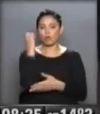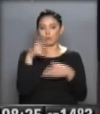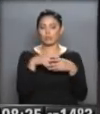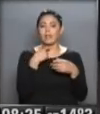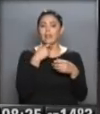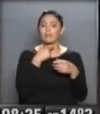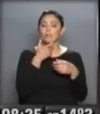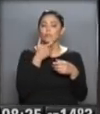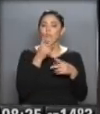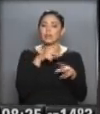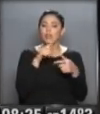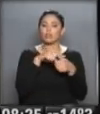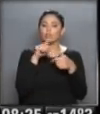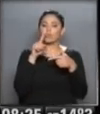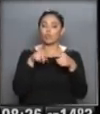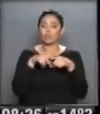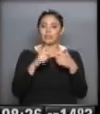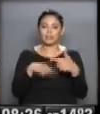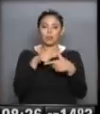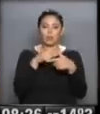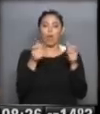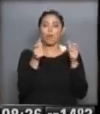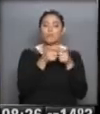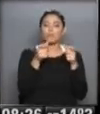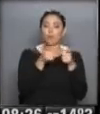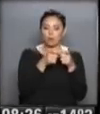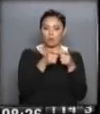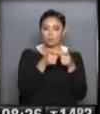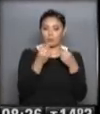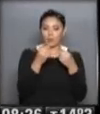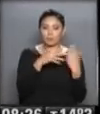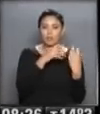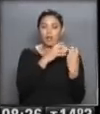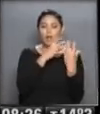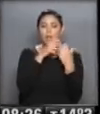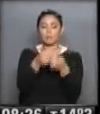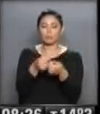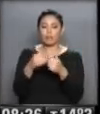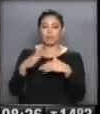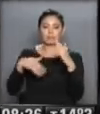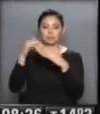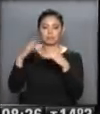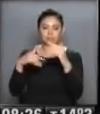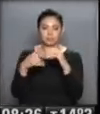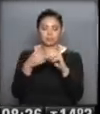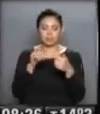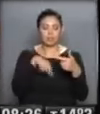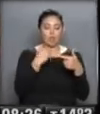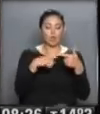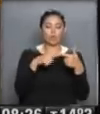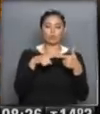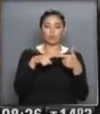herramientas destinadas a la inversión un Bono destinado principalmente a infraestructura otro Bono o otro eh